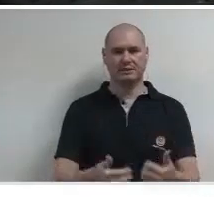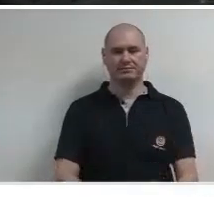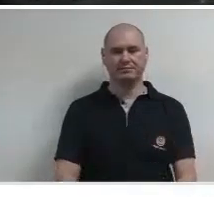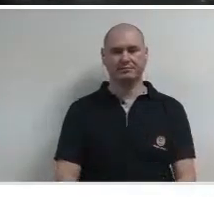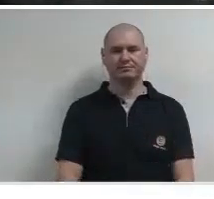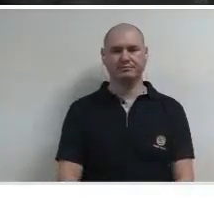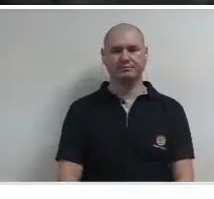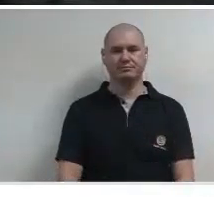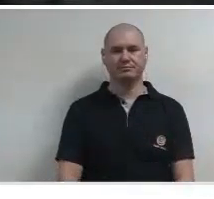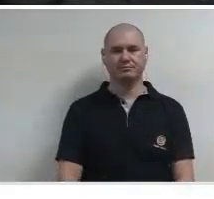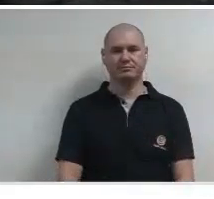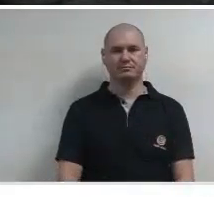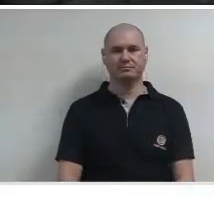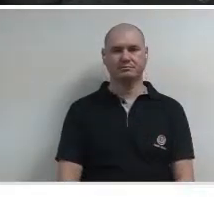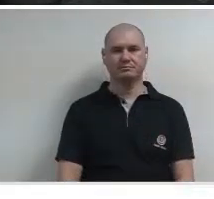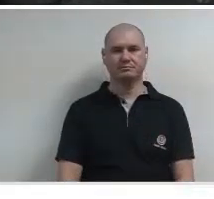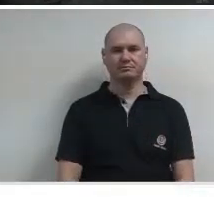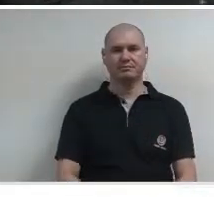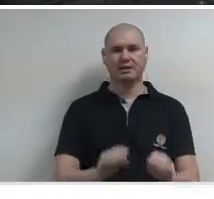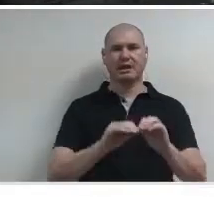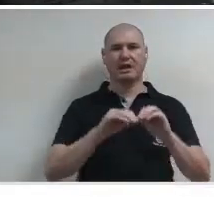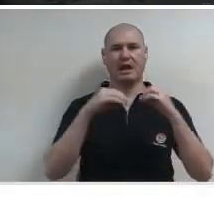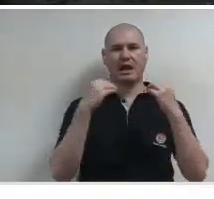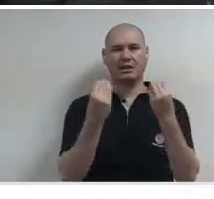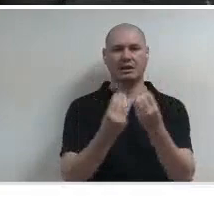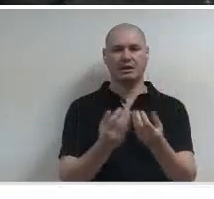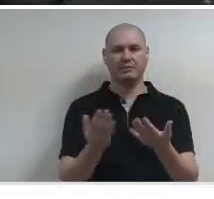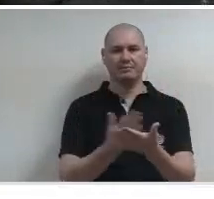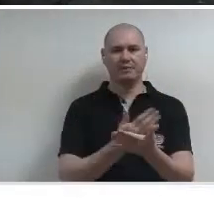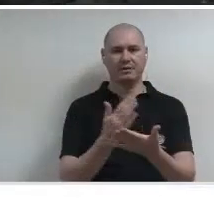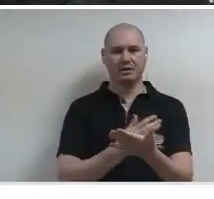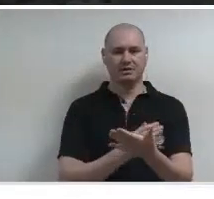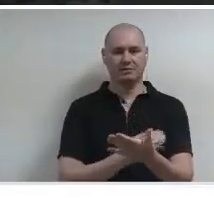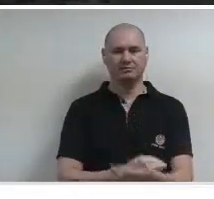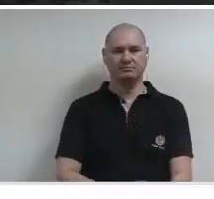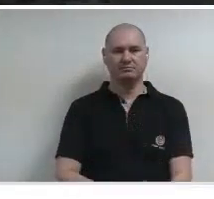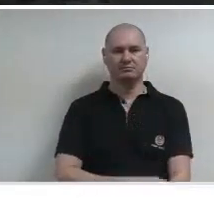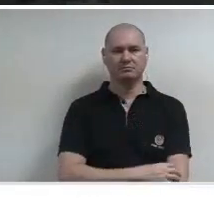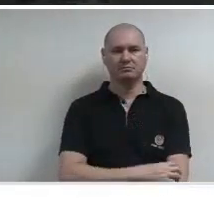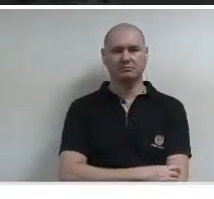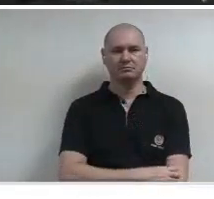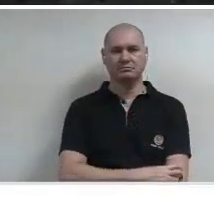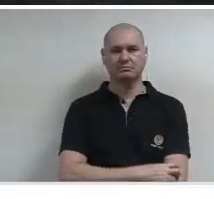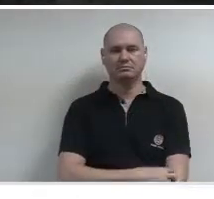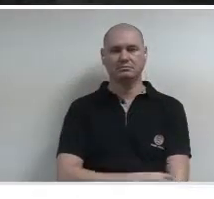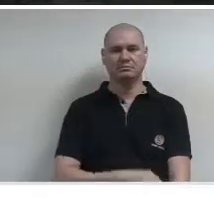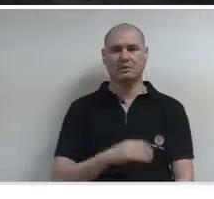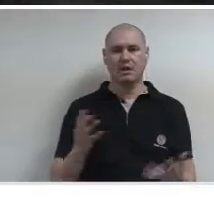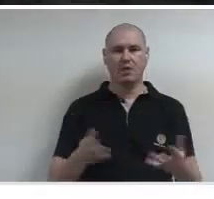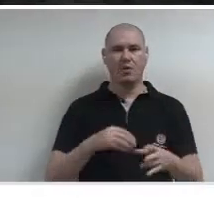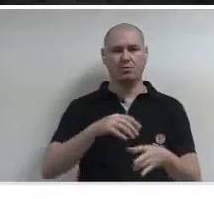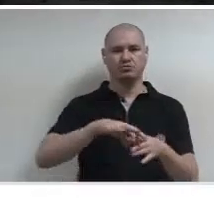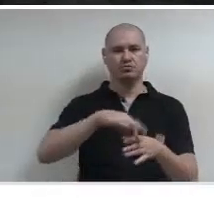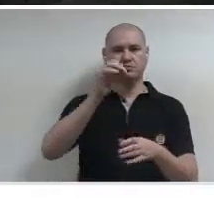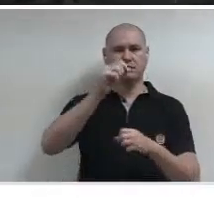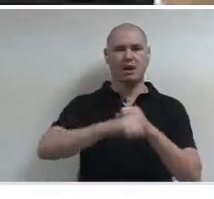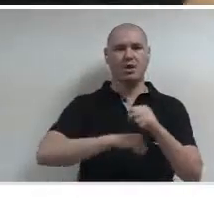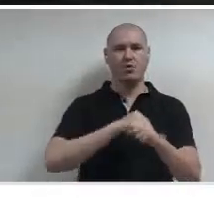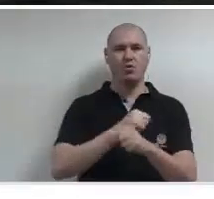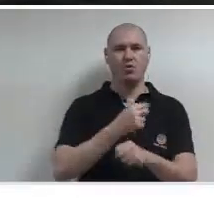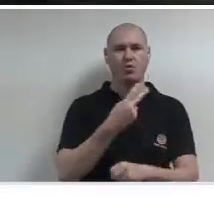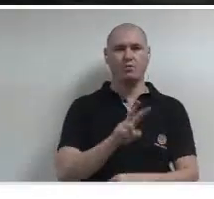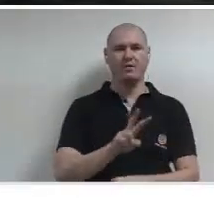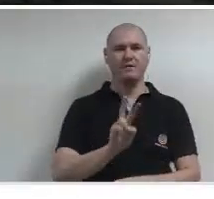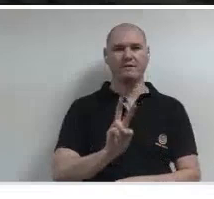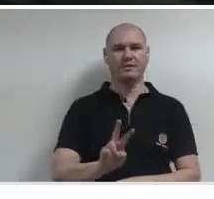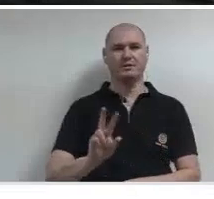la cantidad de expedientes que incluso ya se están. Hoy ve cantidad de expedientes, niña ni más hoy curia ya voy ahora pe un mío ya